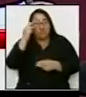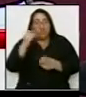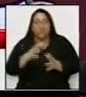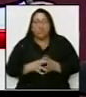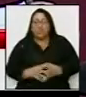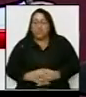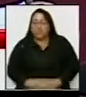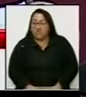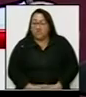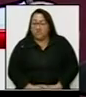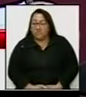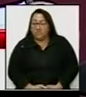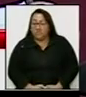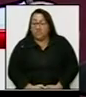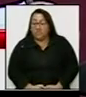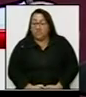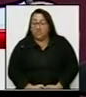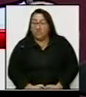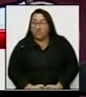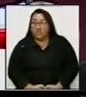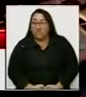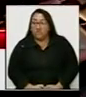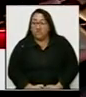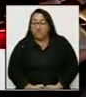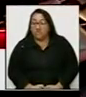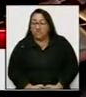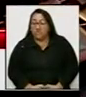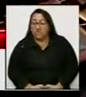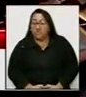Magistratura. Presidenta, yo había